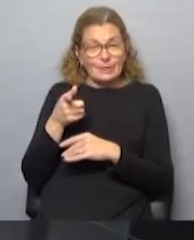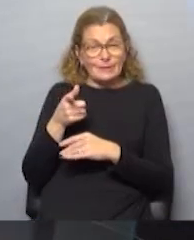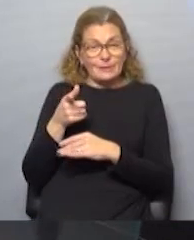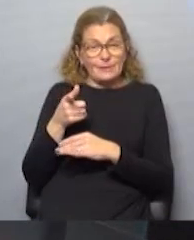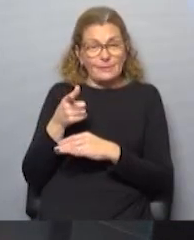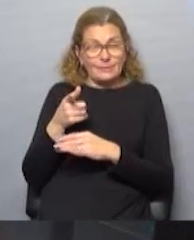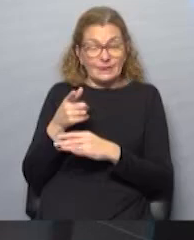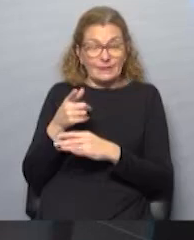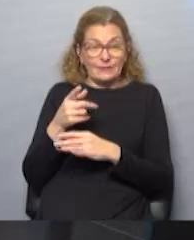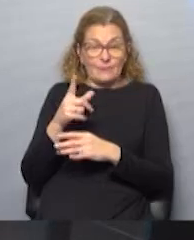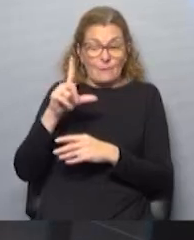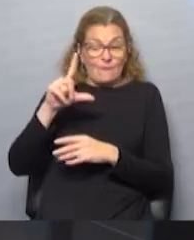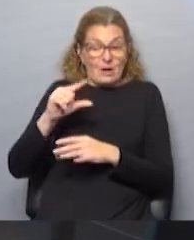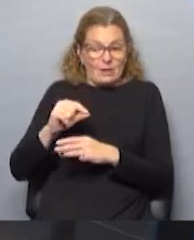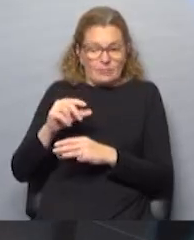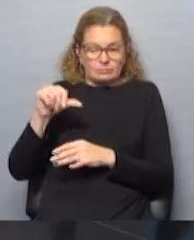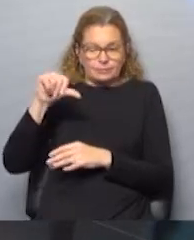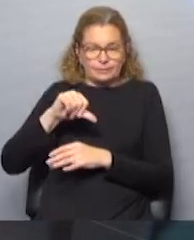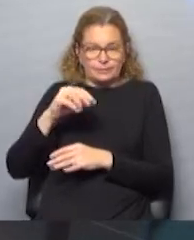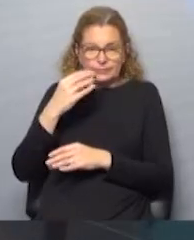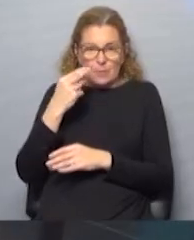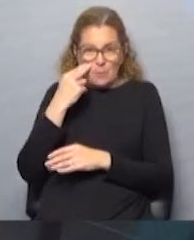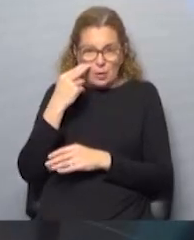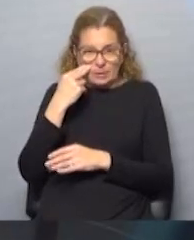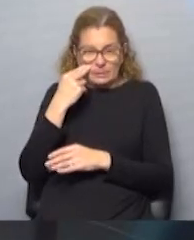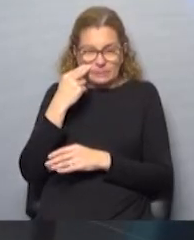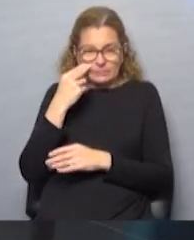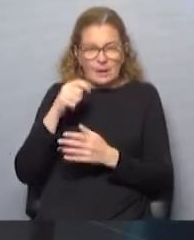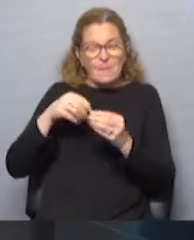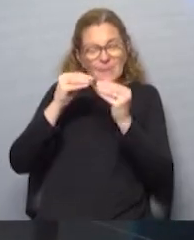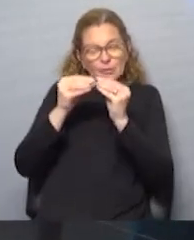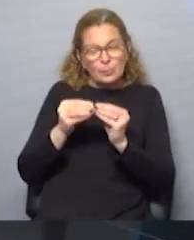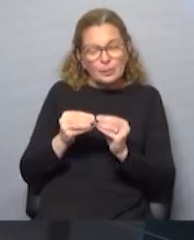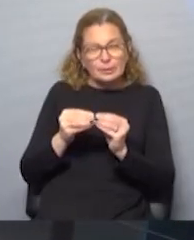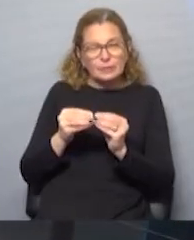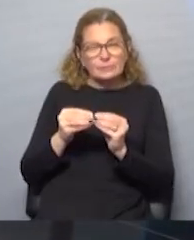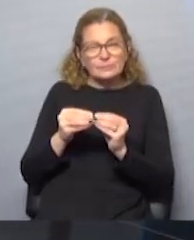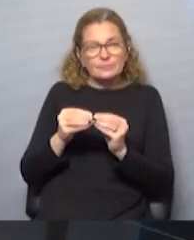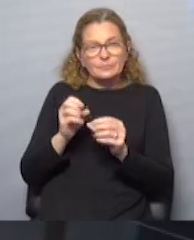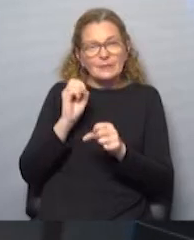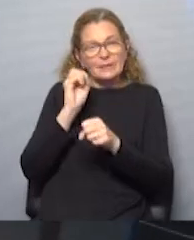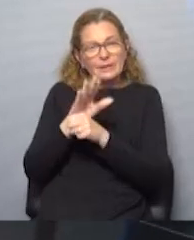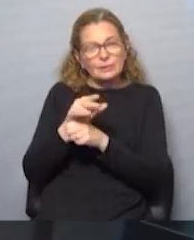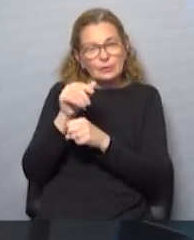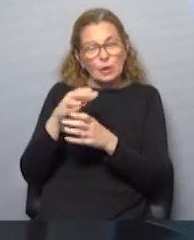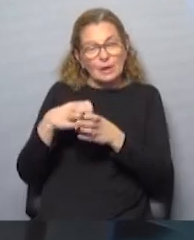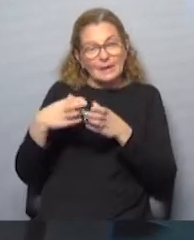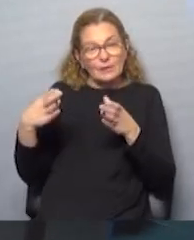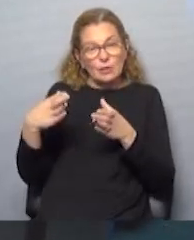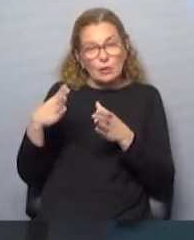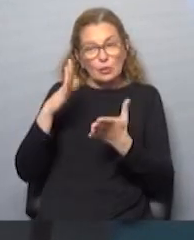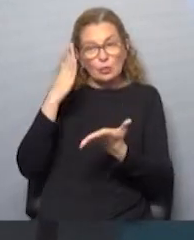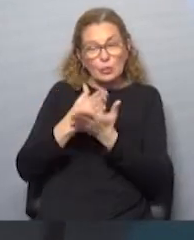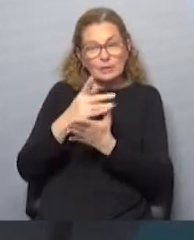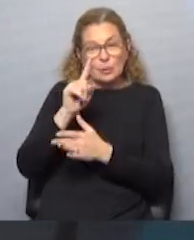dramáticamente baja porque el presupuesto destinado a estas actividades creció mucho en los últimos